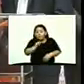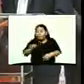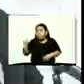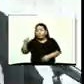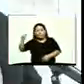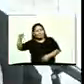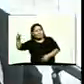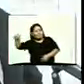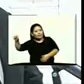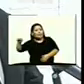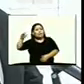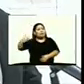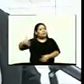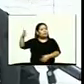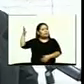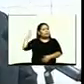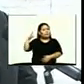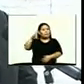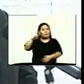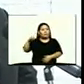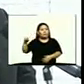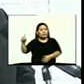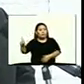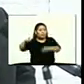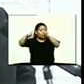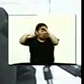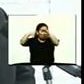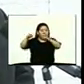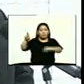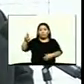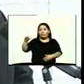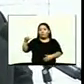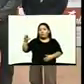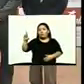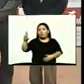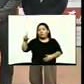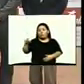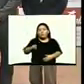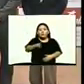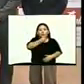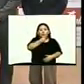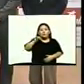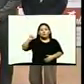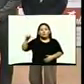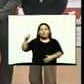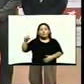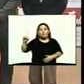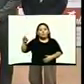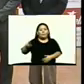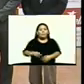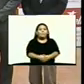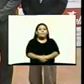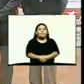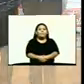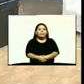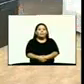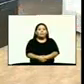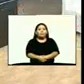TPS desde 2001. Con imágenes de Ricardo Tobar, Inmar Batres, Noticiero Hechos.